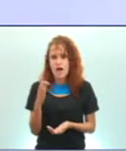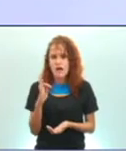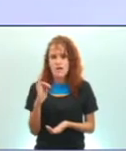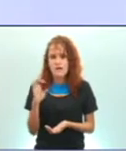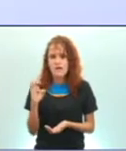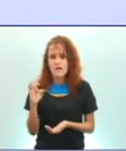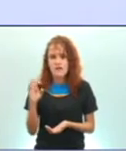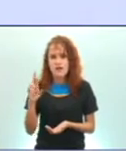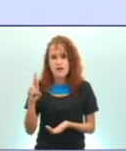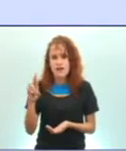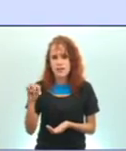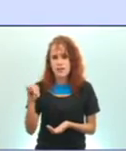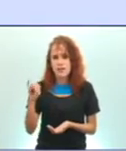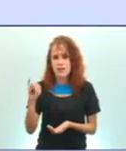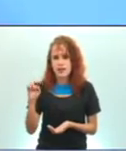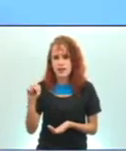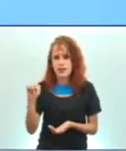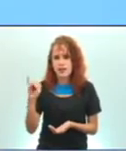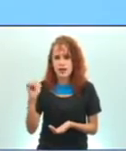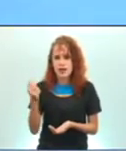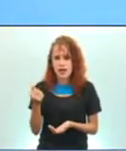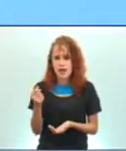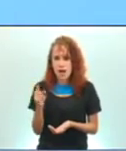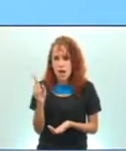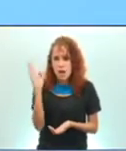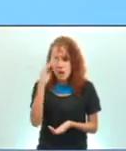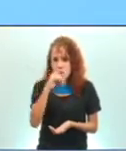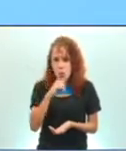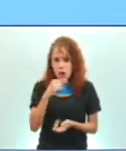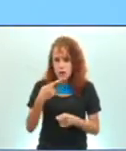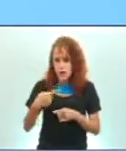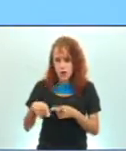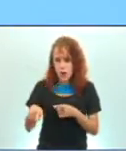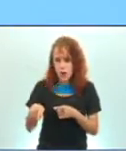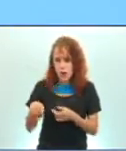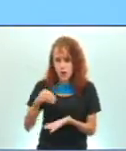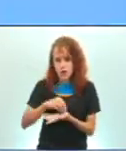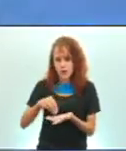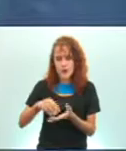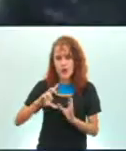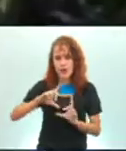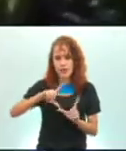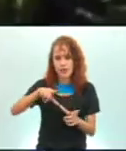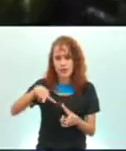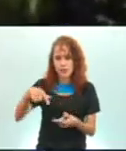ferminia, que no se le puede encontrar en ningún otro lugar del mundo.